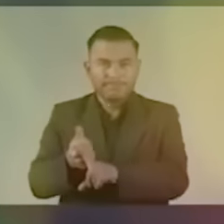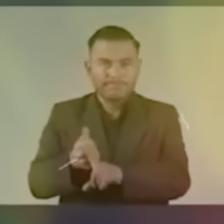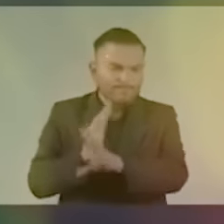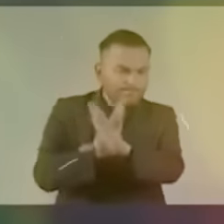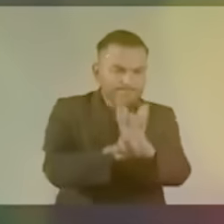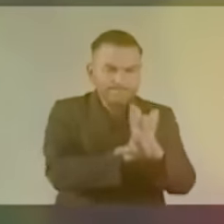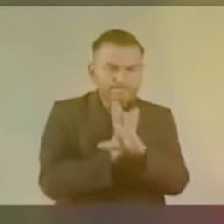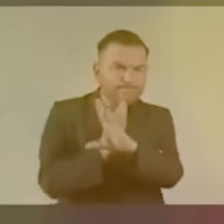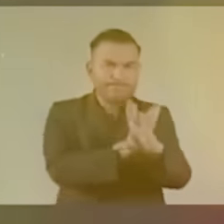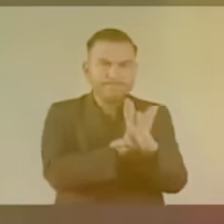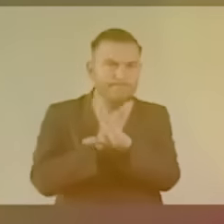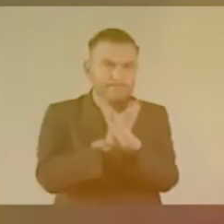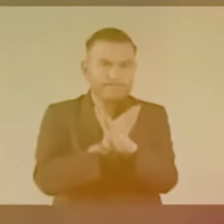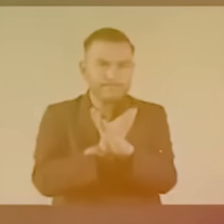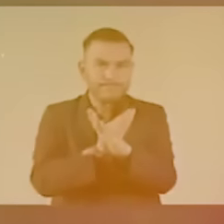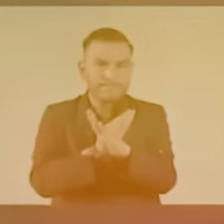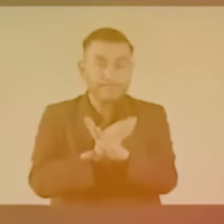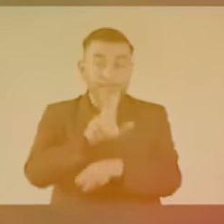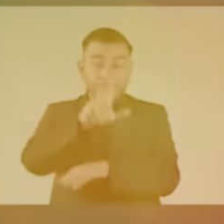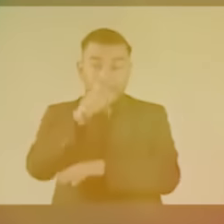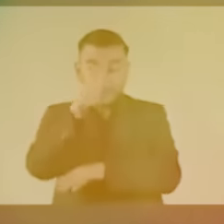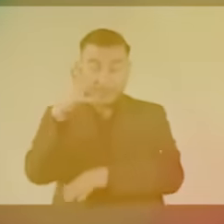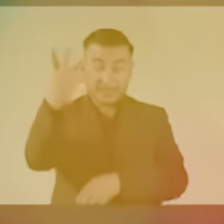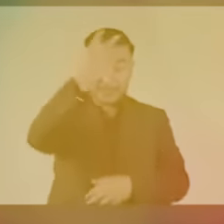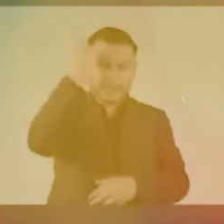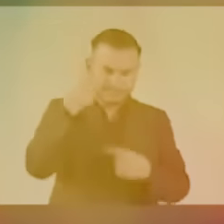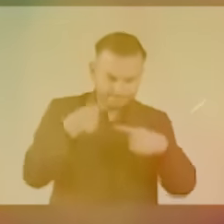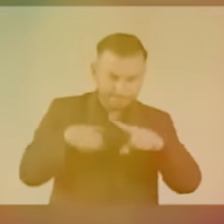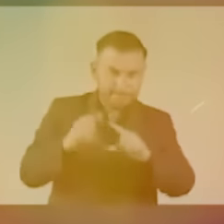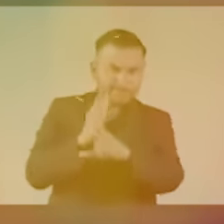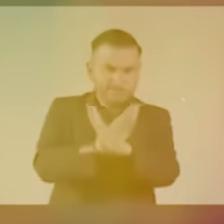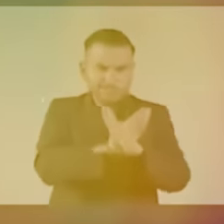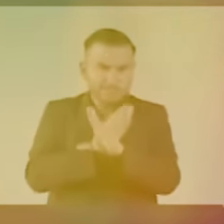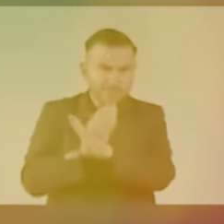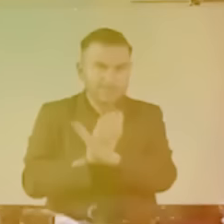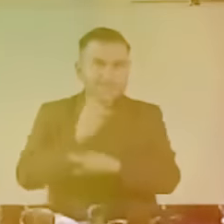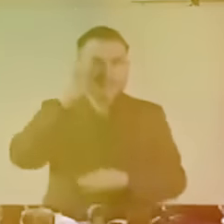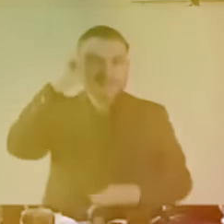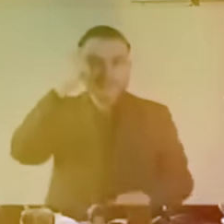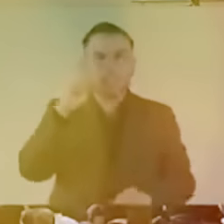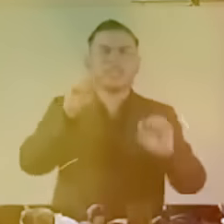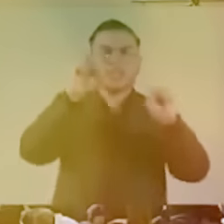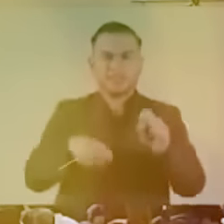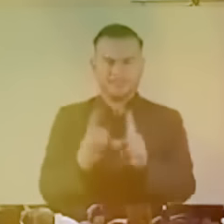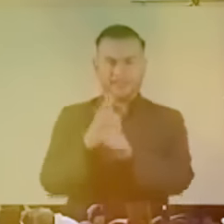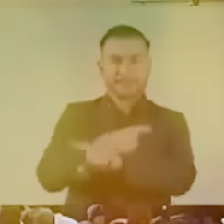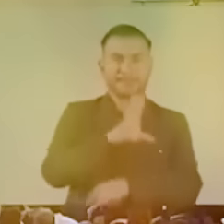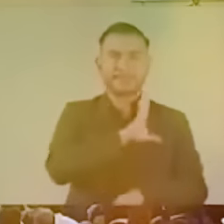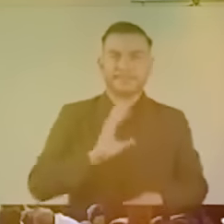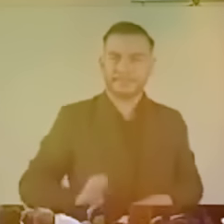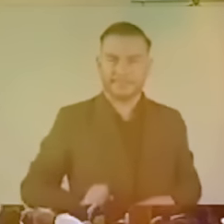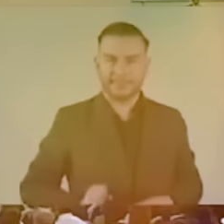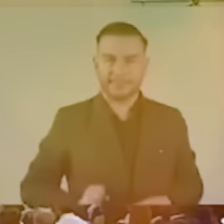defendiendo la conquista lograda el 3 de febrero, defendiendo este amplio mandato que nos dan para que podamos cambiar nuestro país,